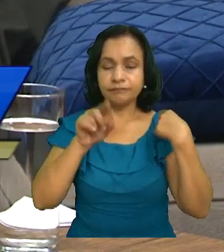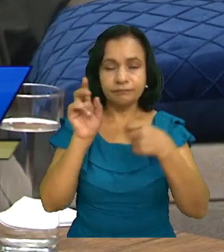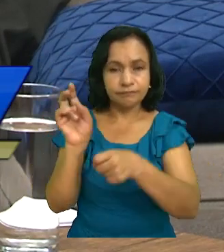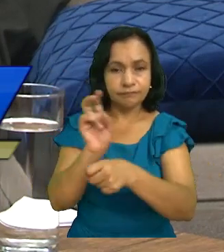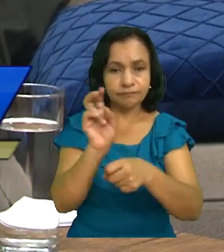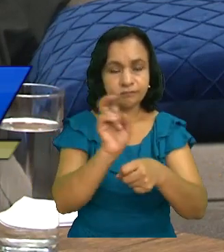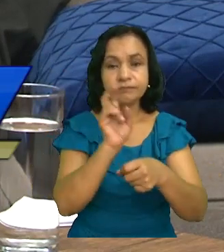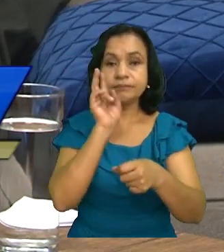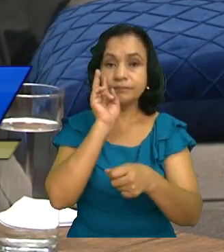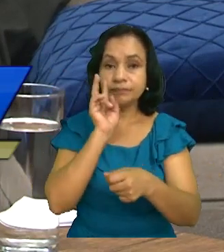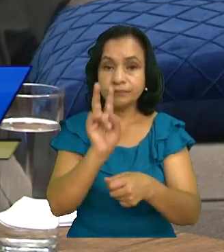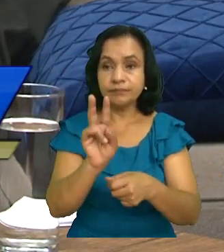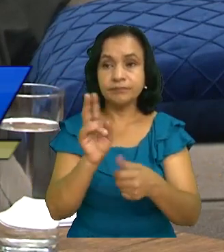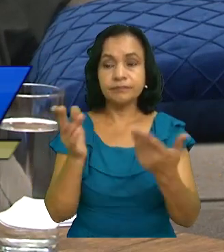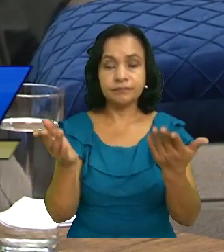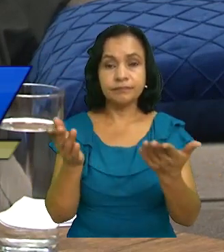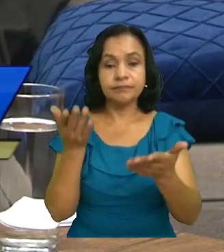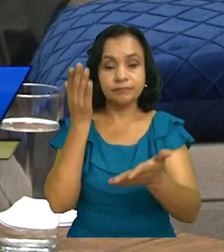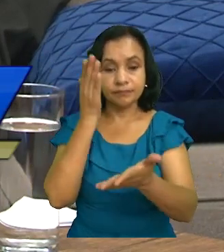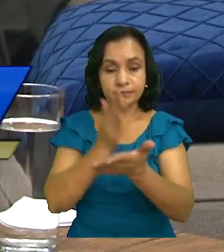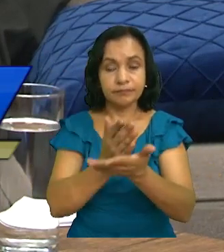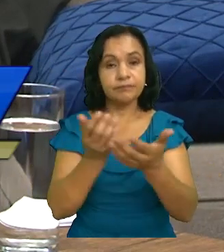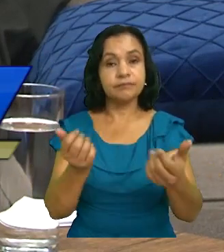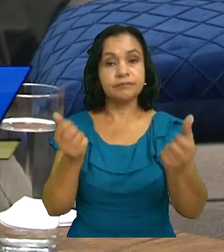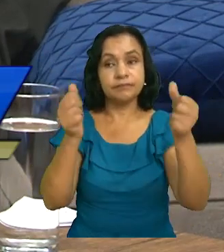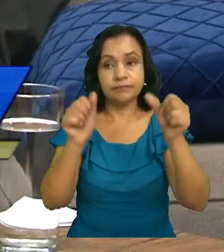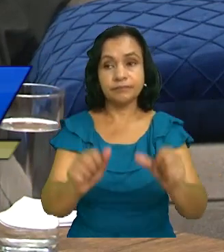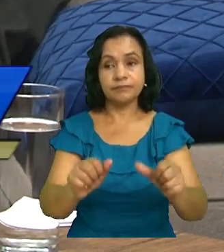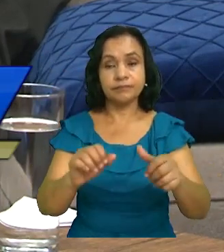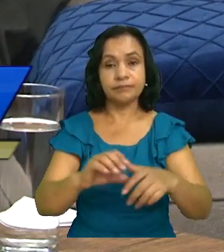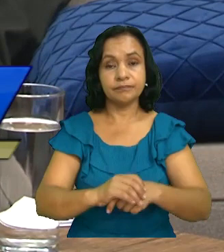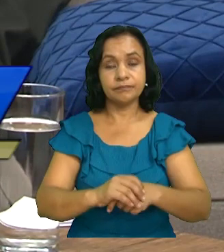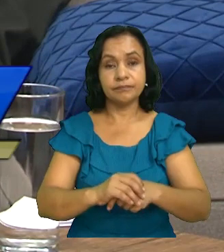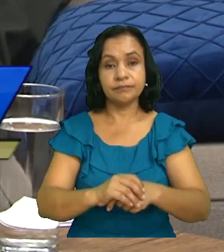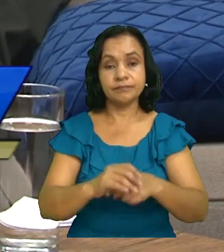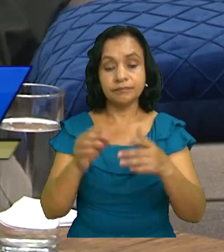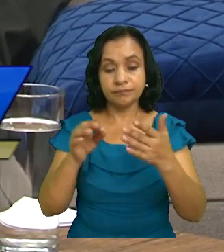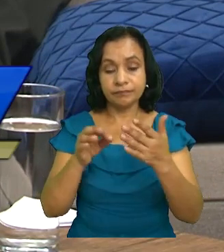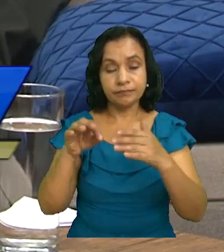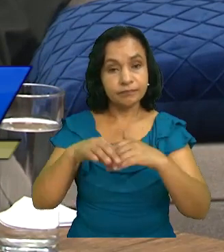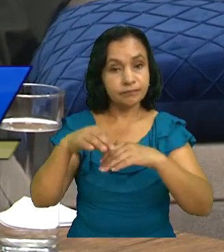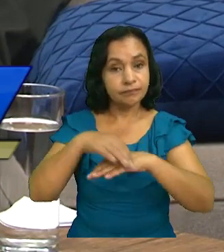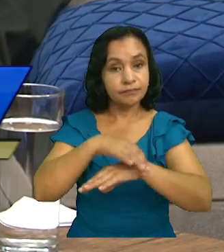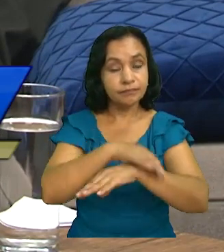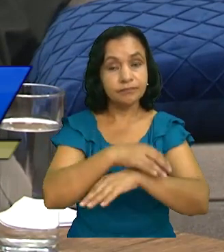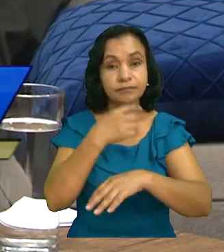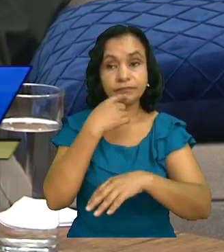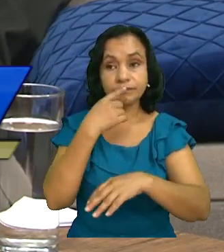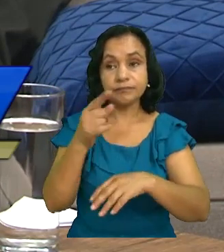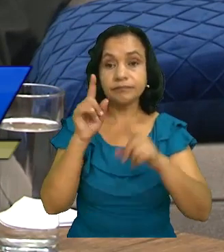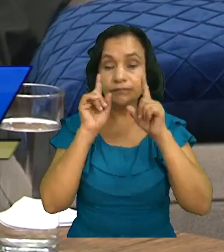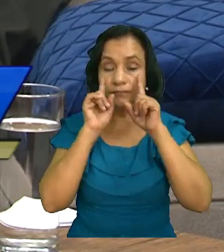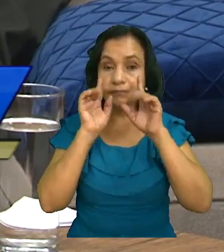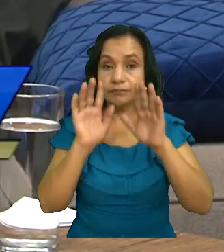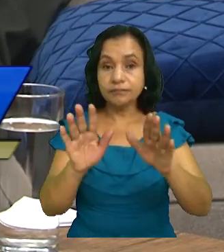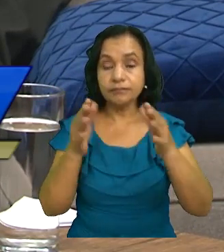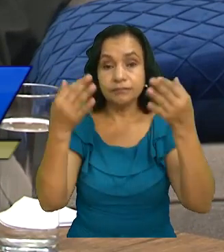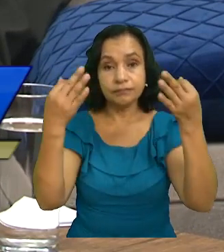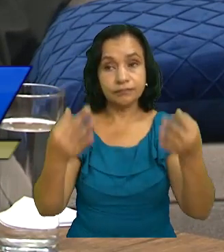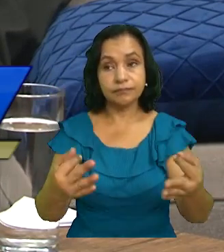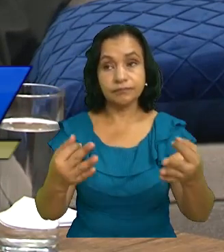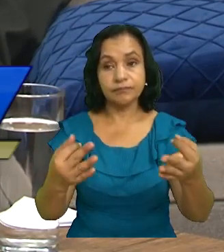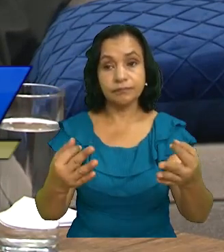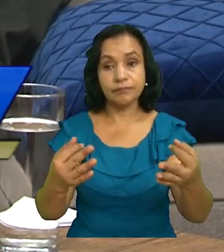los detalles, ha estado en las grandes decisiones junto con la compañera. Es decir, dándole el aseguramiento necesario